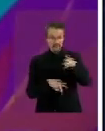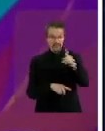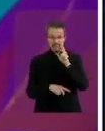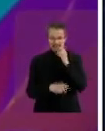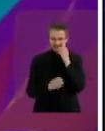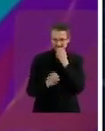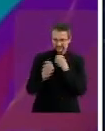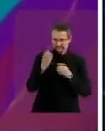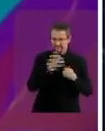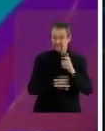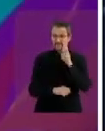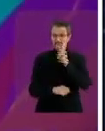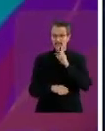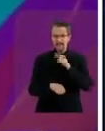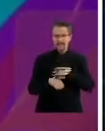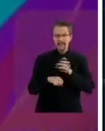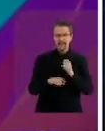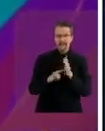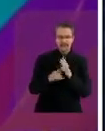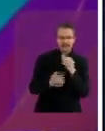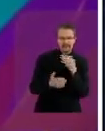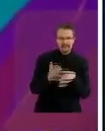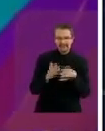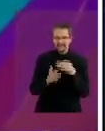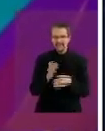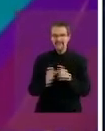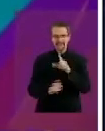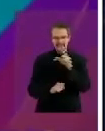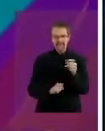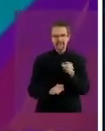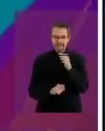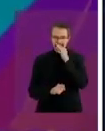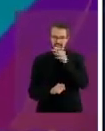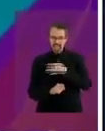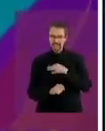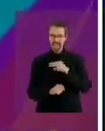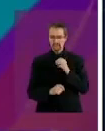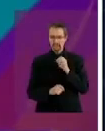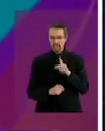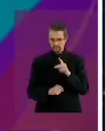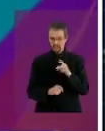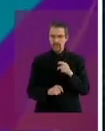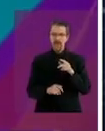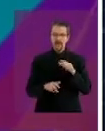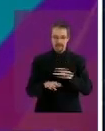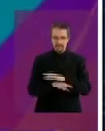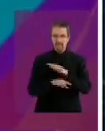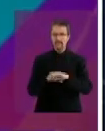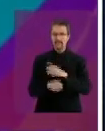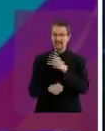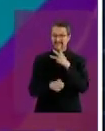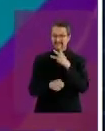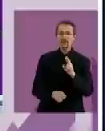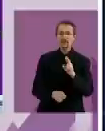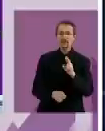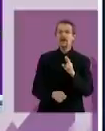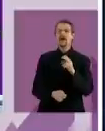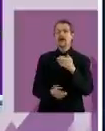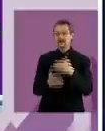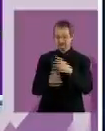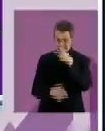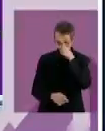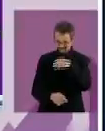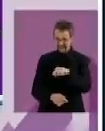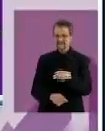definidos de electores en la elección del 18 votaron 30 millones de mexicanos por morena el PT y y el